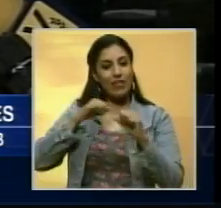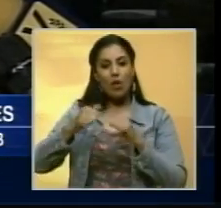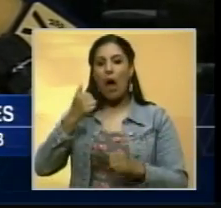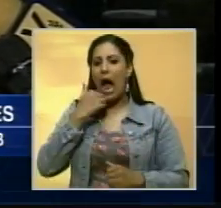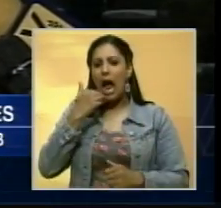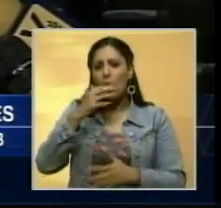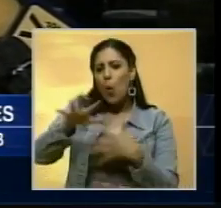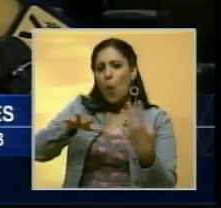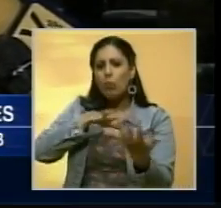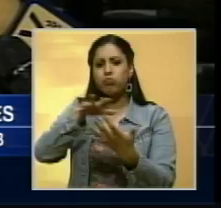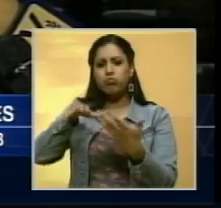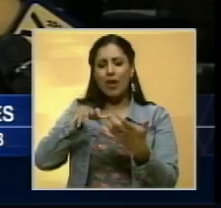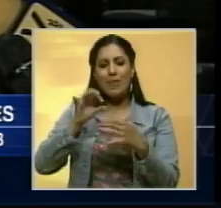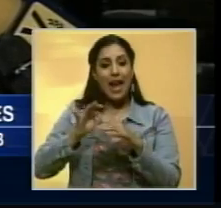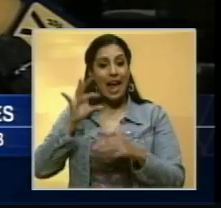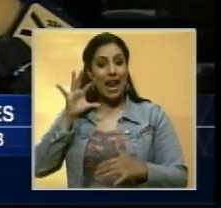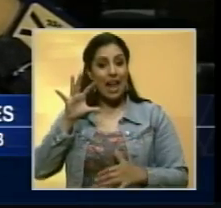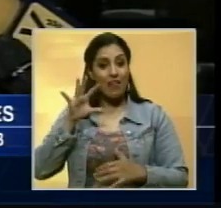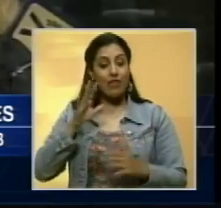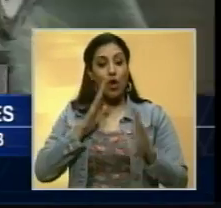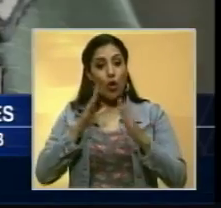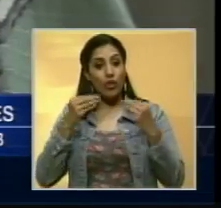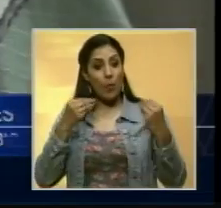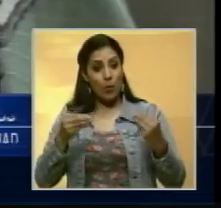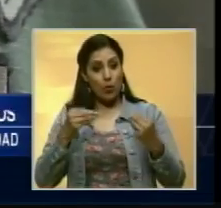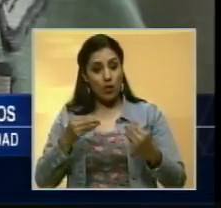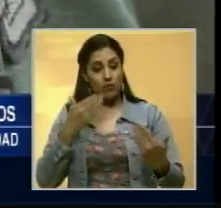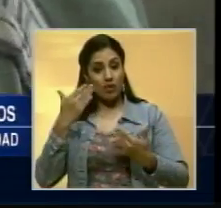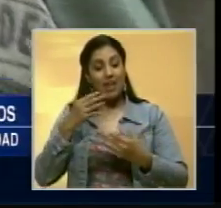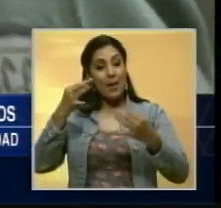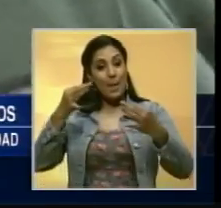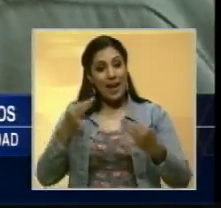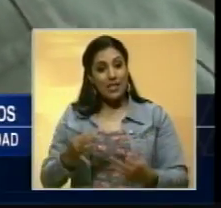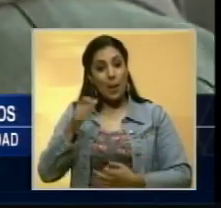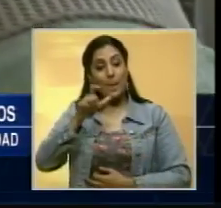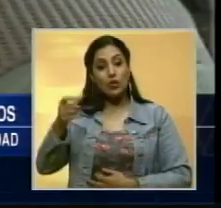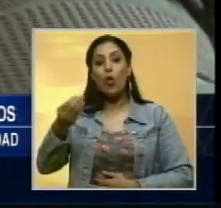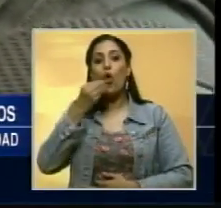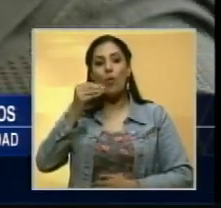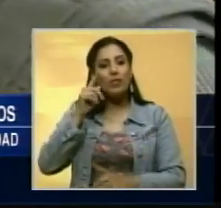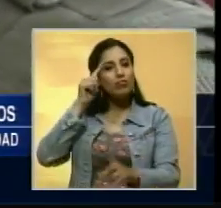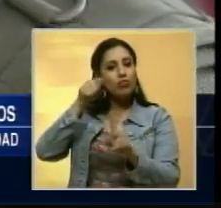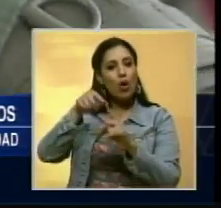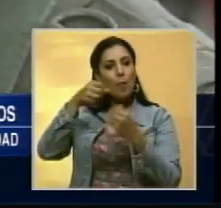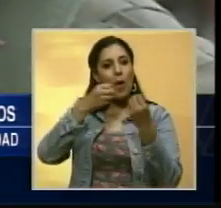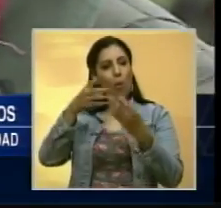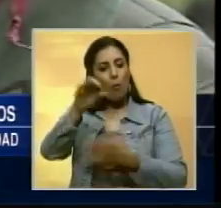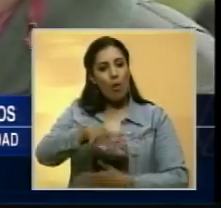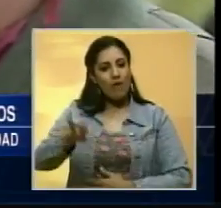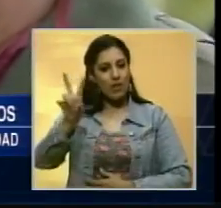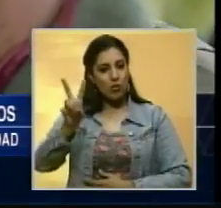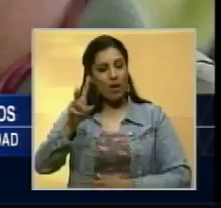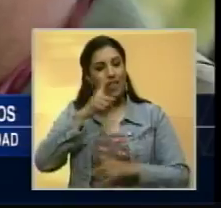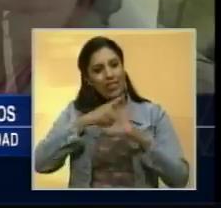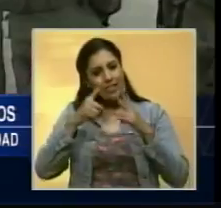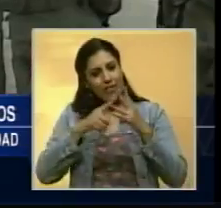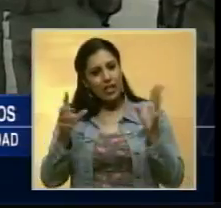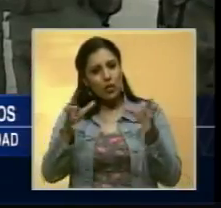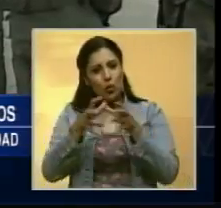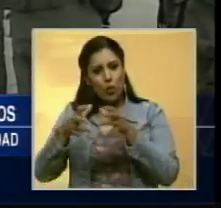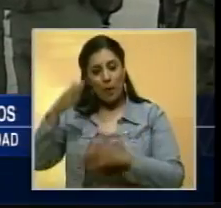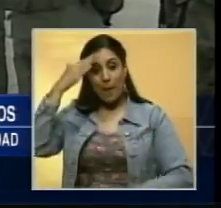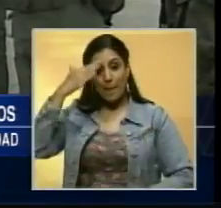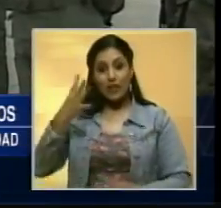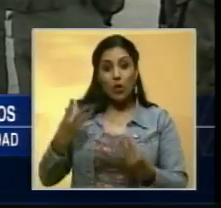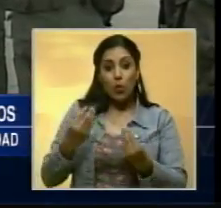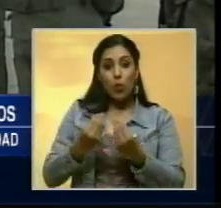cualquier alteración grave del orden público. Dijo que para garantizar que los alimentos lleguen al pueblo venezolano, los distintos componentes militares,